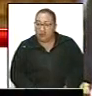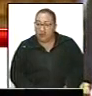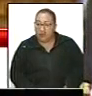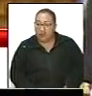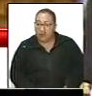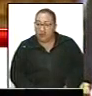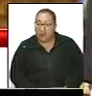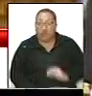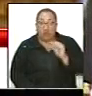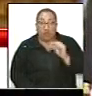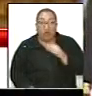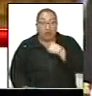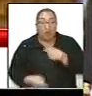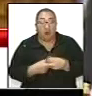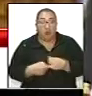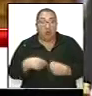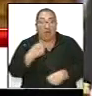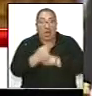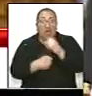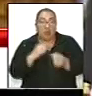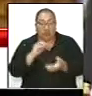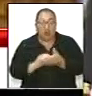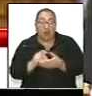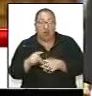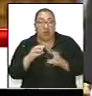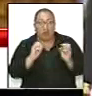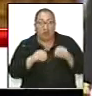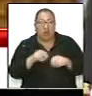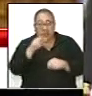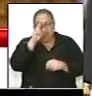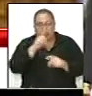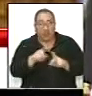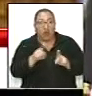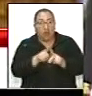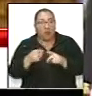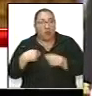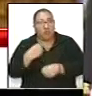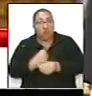año de poderlo tener implementado en el Perú. Y lo otro es que tenemos también